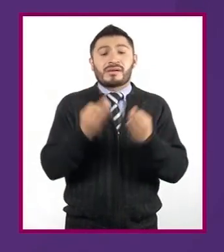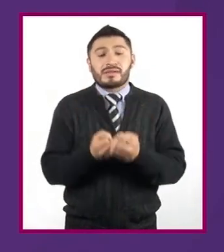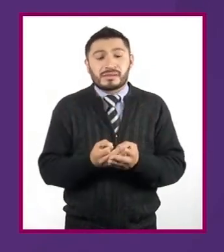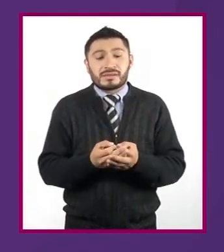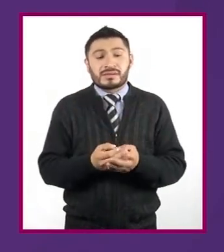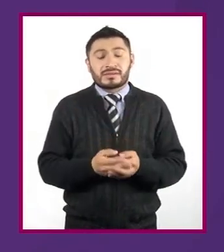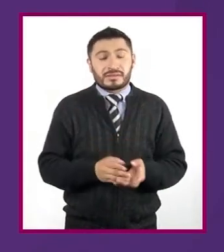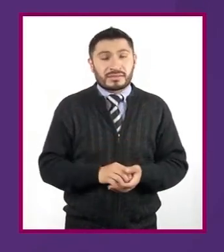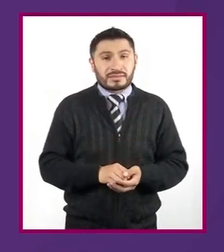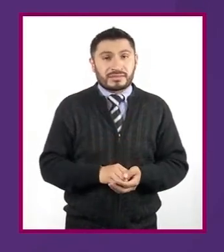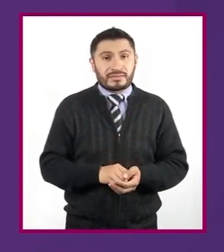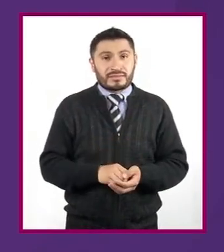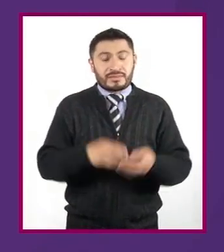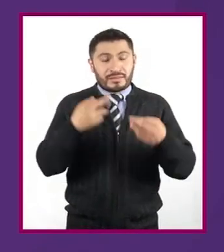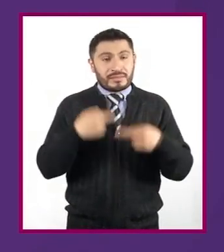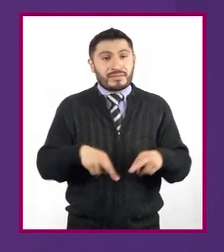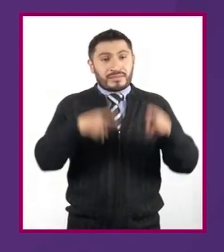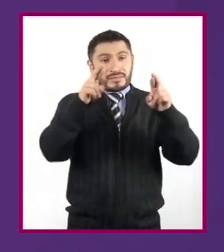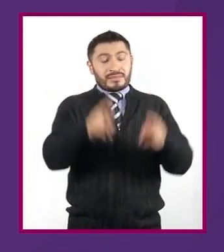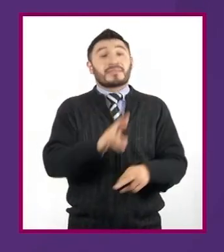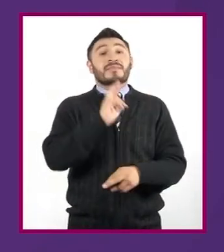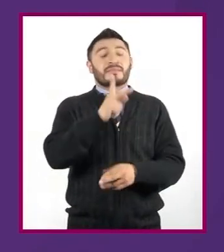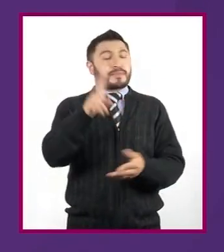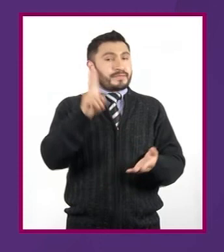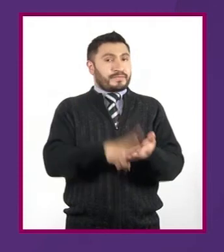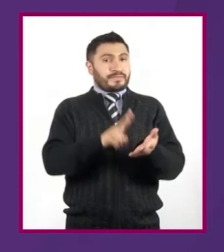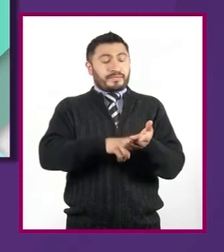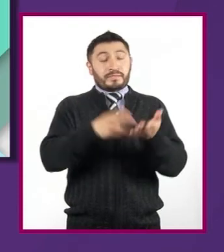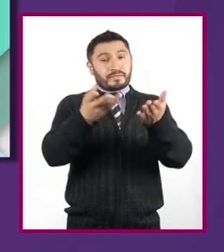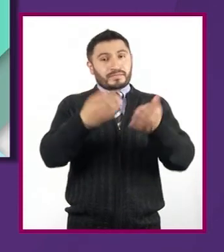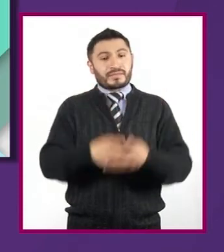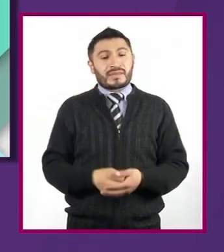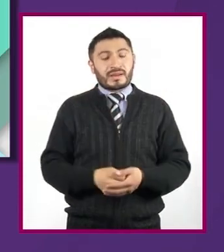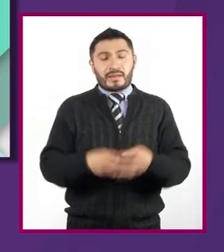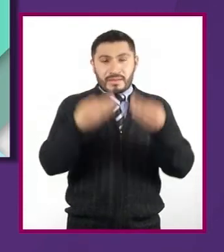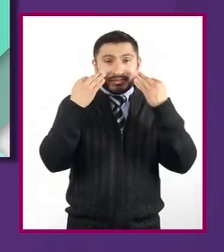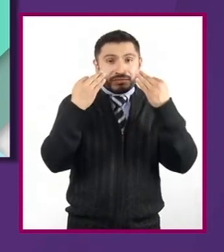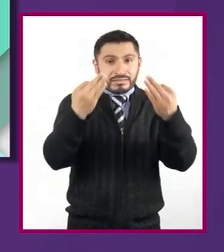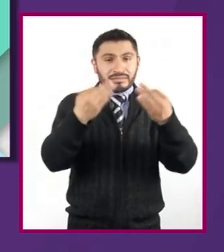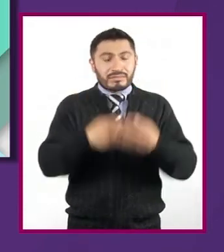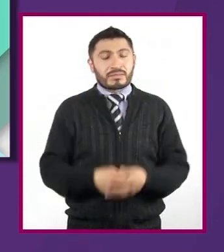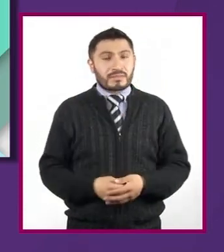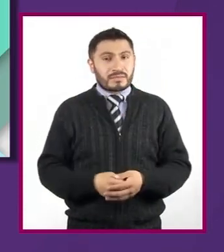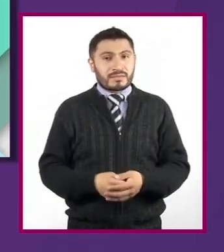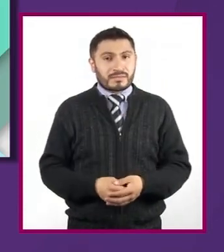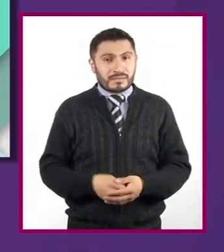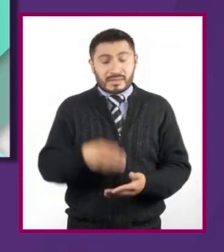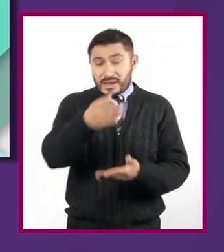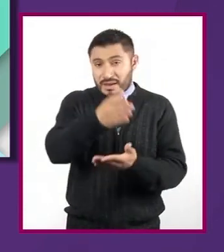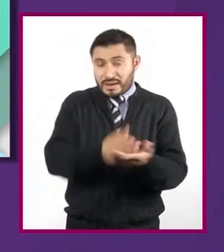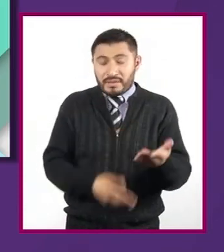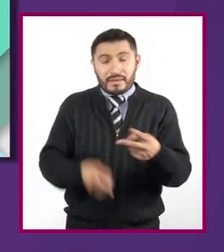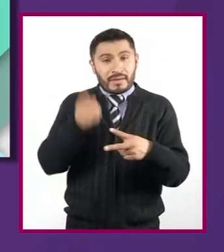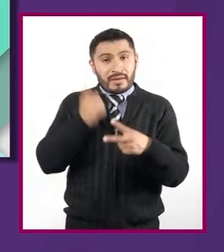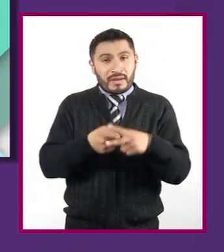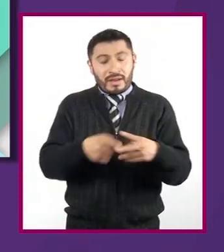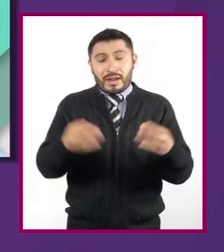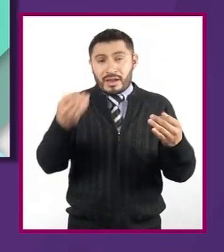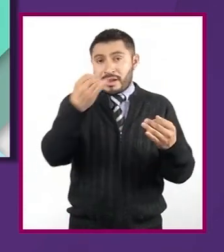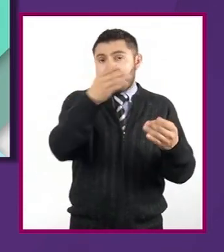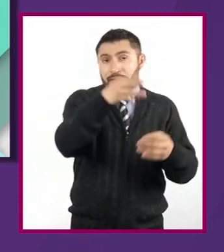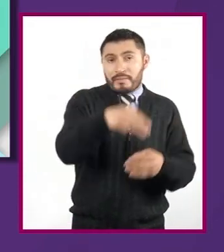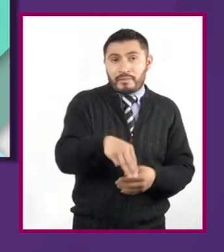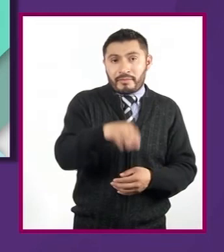tendencia central representa mejor este valor? Observamos que tanto la media aritmética como la